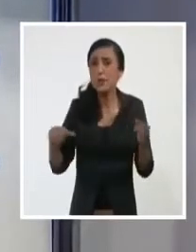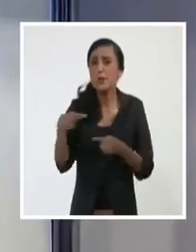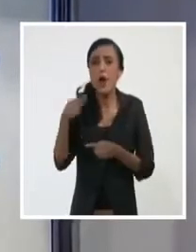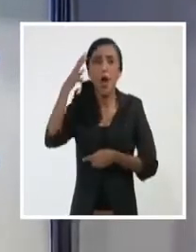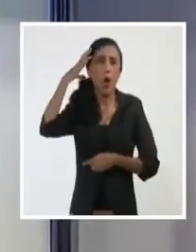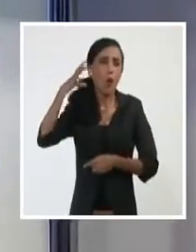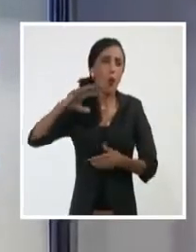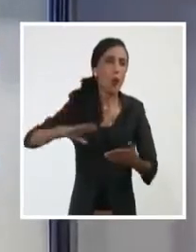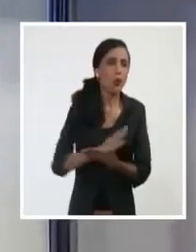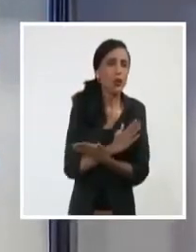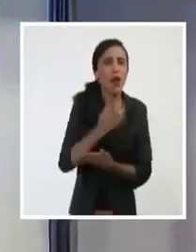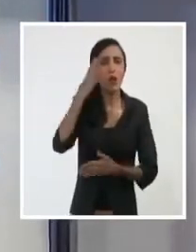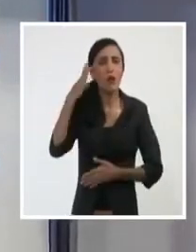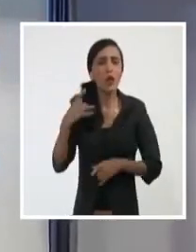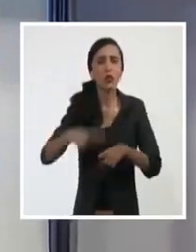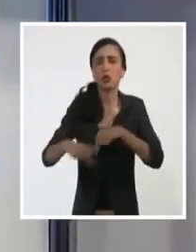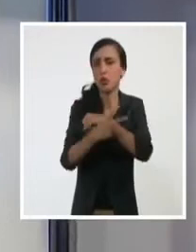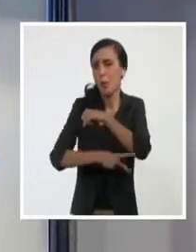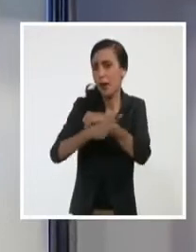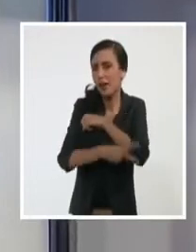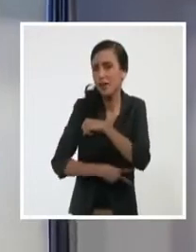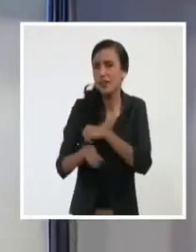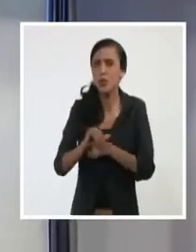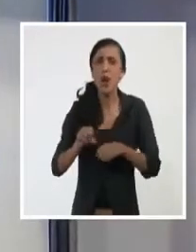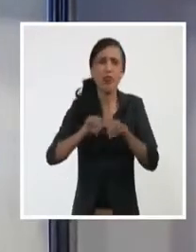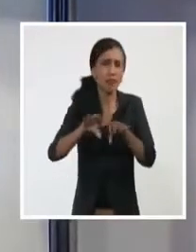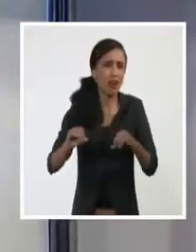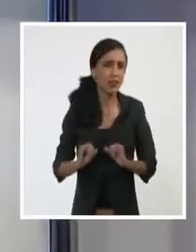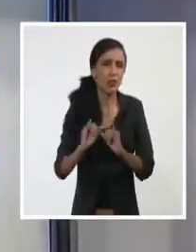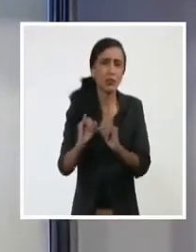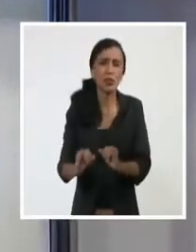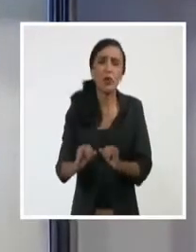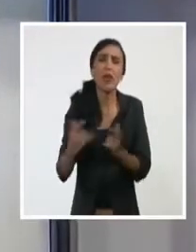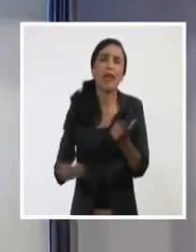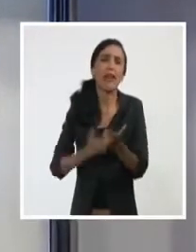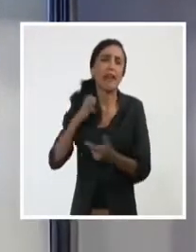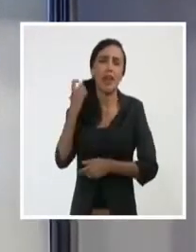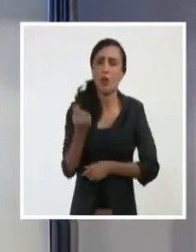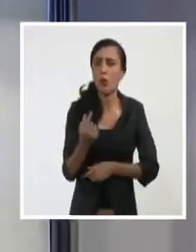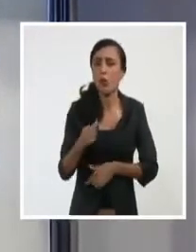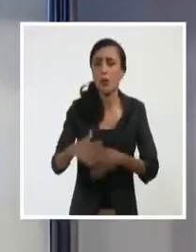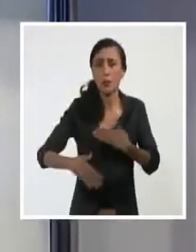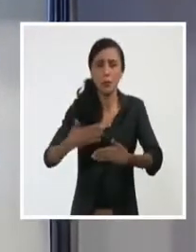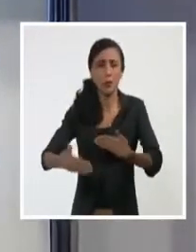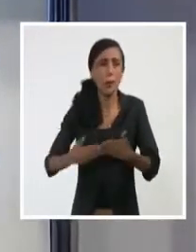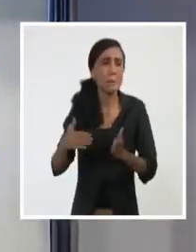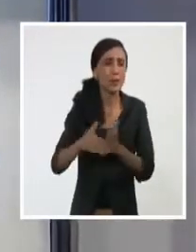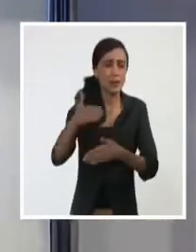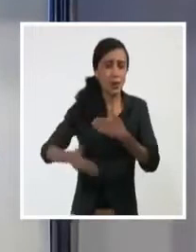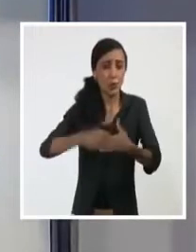asesinato a presidentes, en conspiraciones, golpes blandos, guerra económica, judicialización de la política, subversión